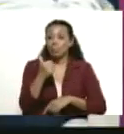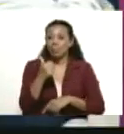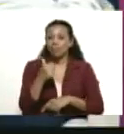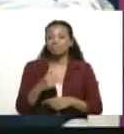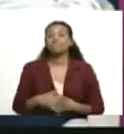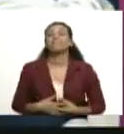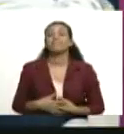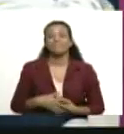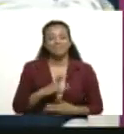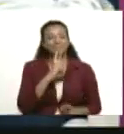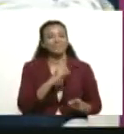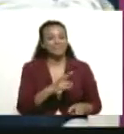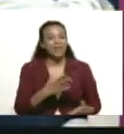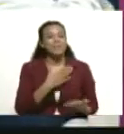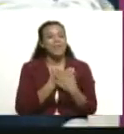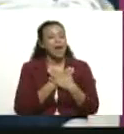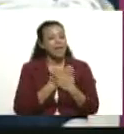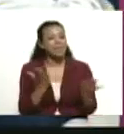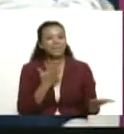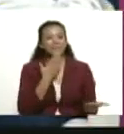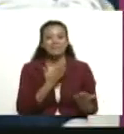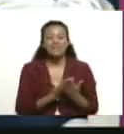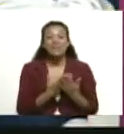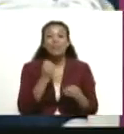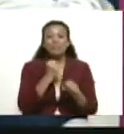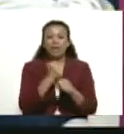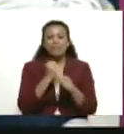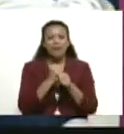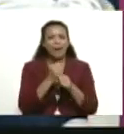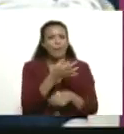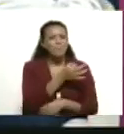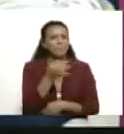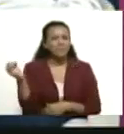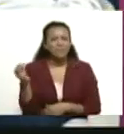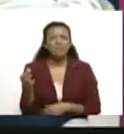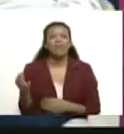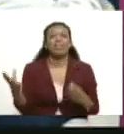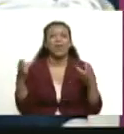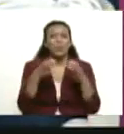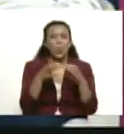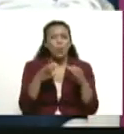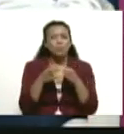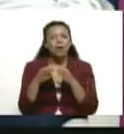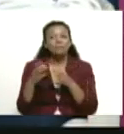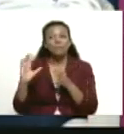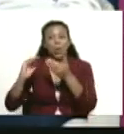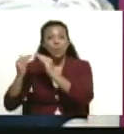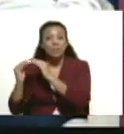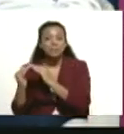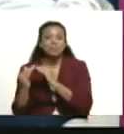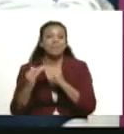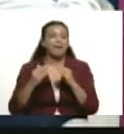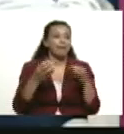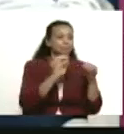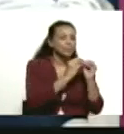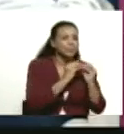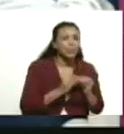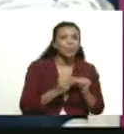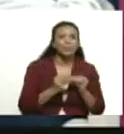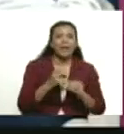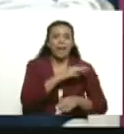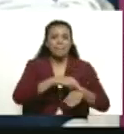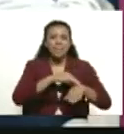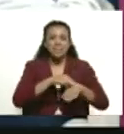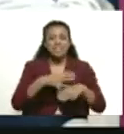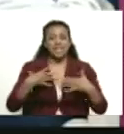muy agradecidos. Ha sido un trabajo excelente en mancomunado. La ministra